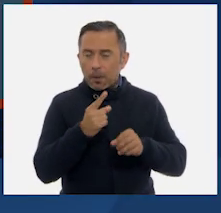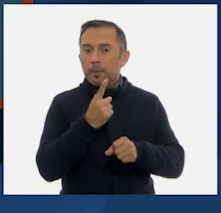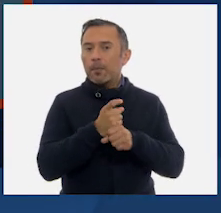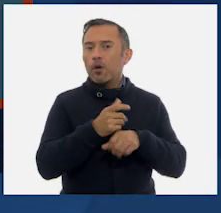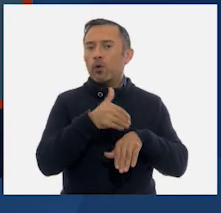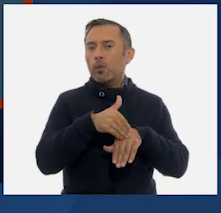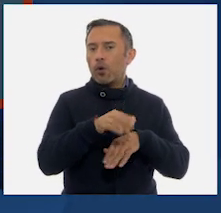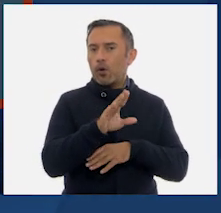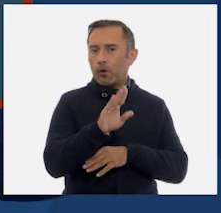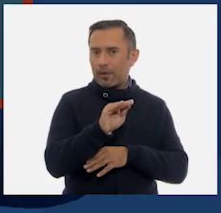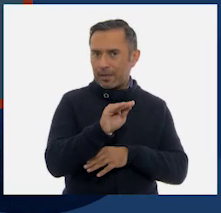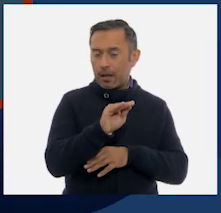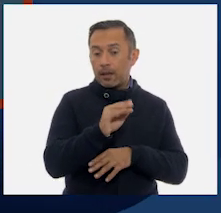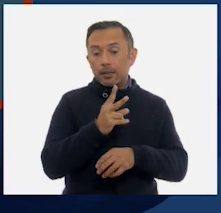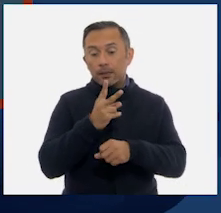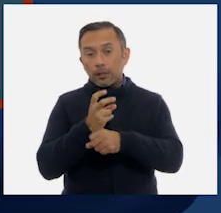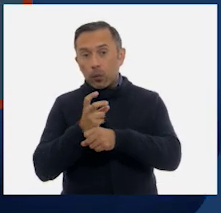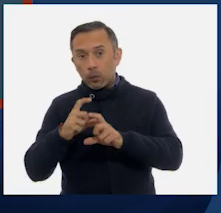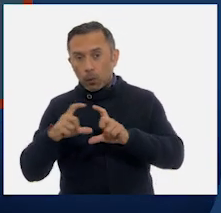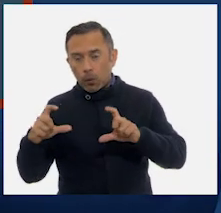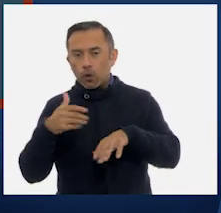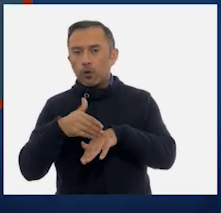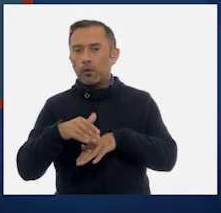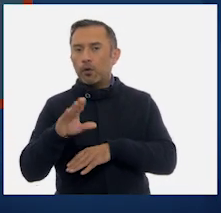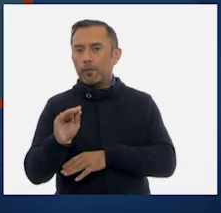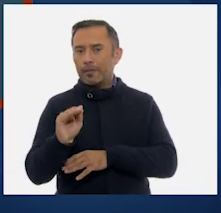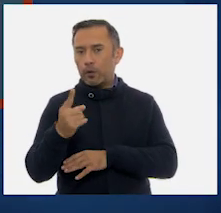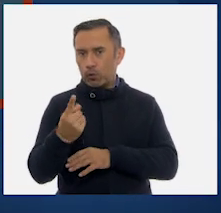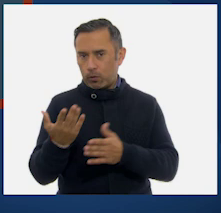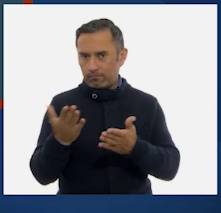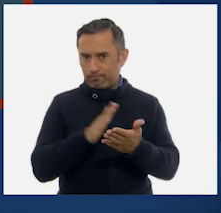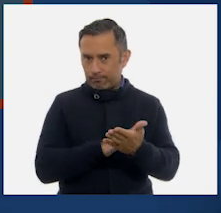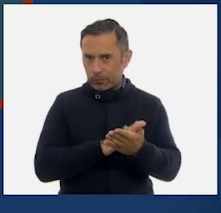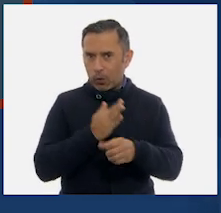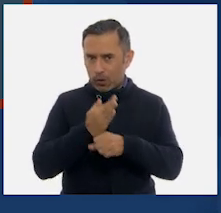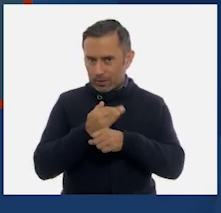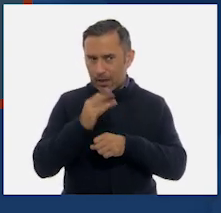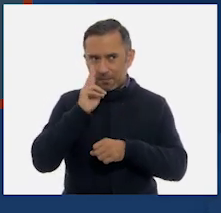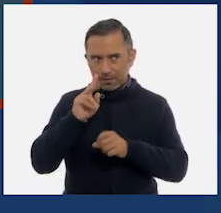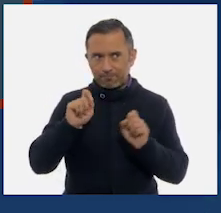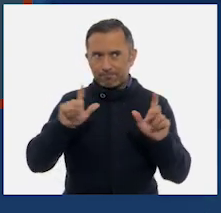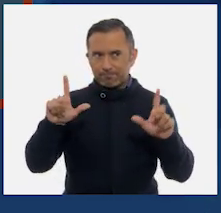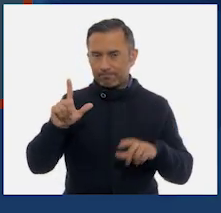segundo en la página 91. En este momento pues los vas a poder ver en pantalla.